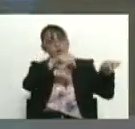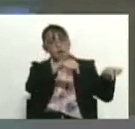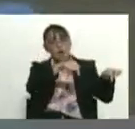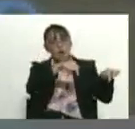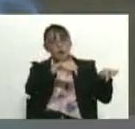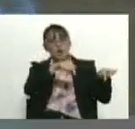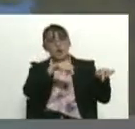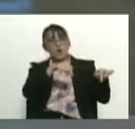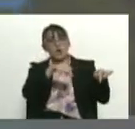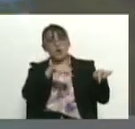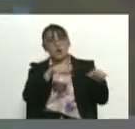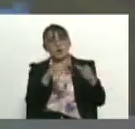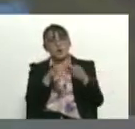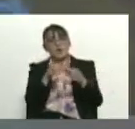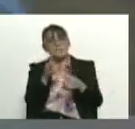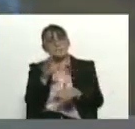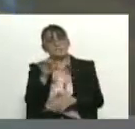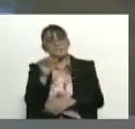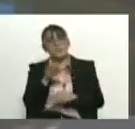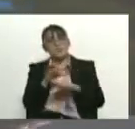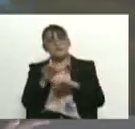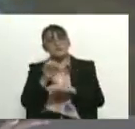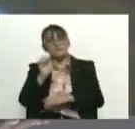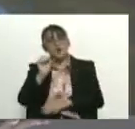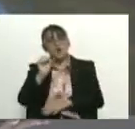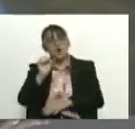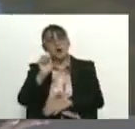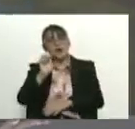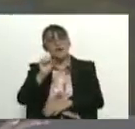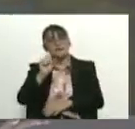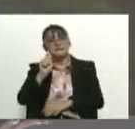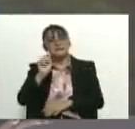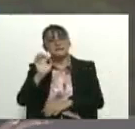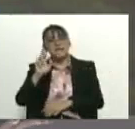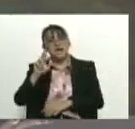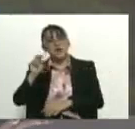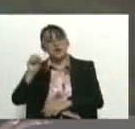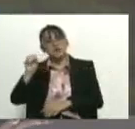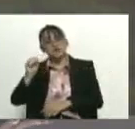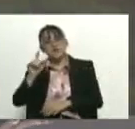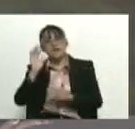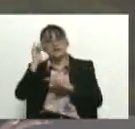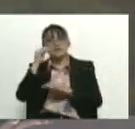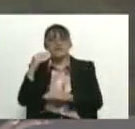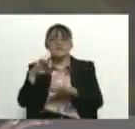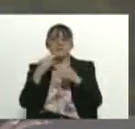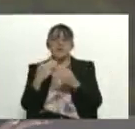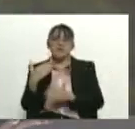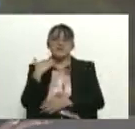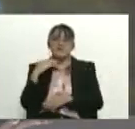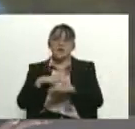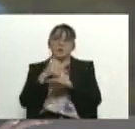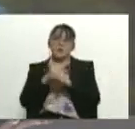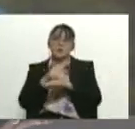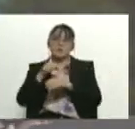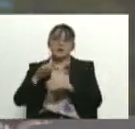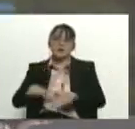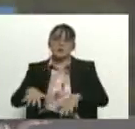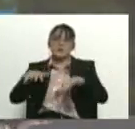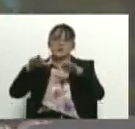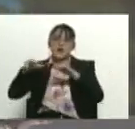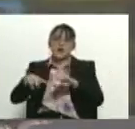sector sombrerito en el municipio esteros de camaguán para atender a las familias afectadas por la crecida del Río